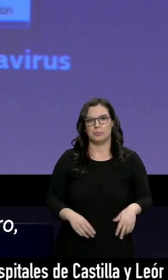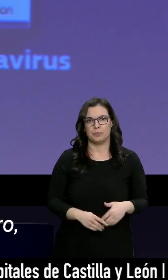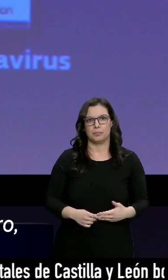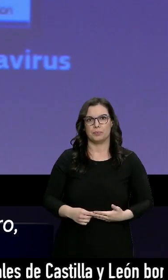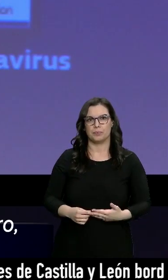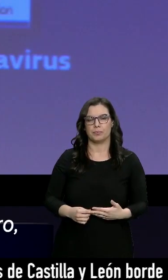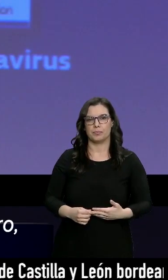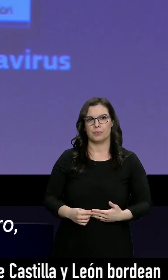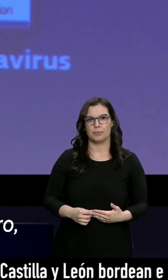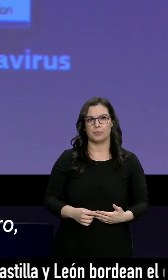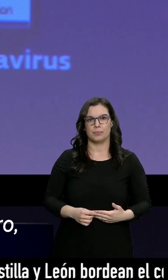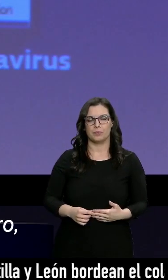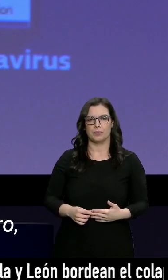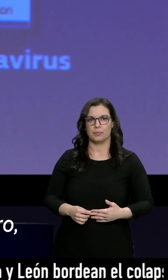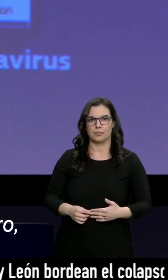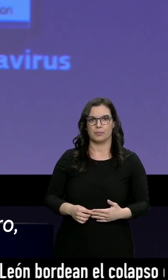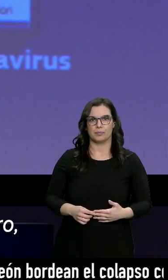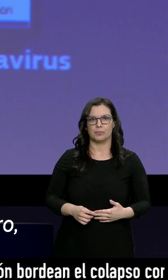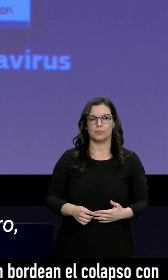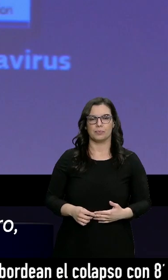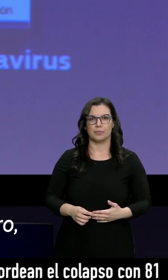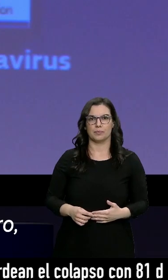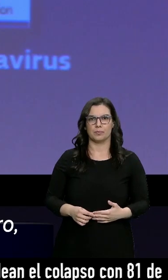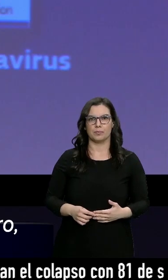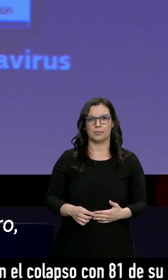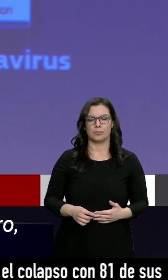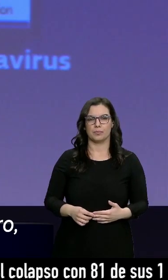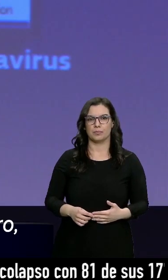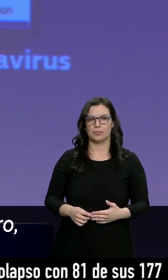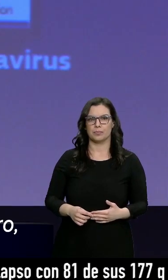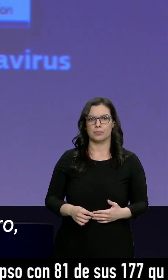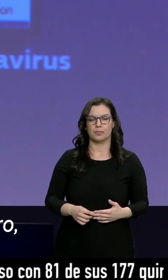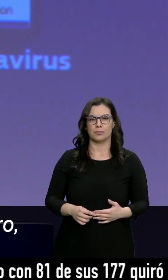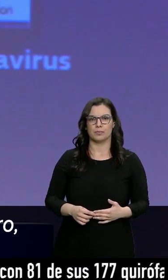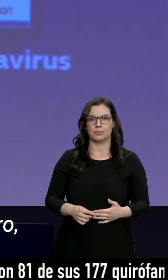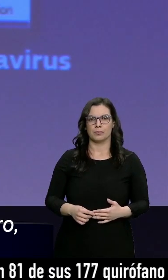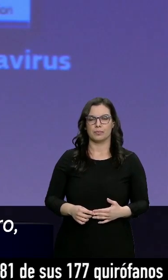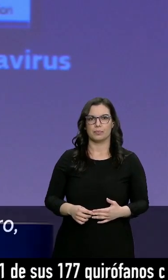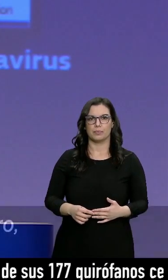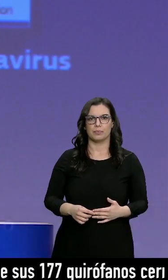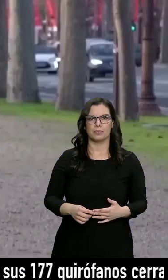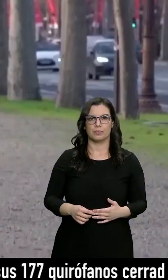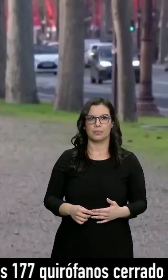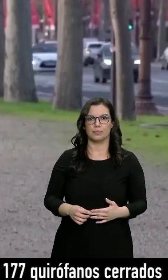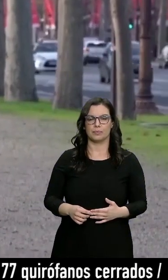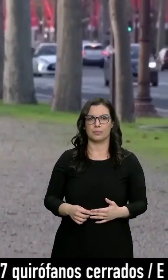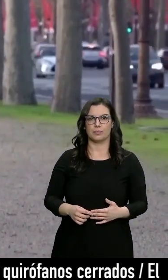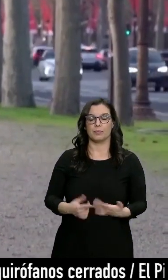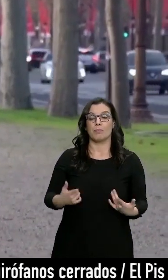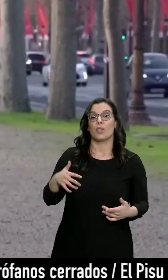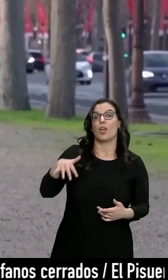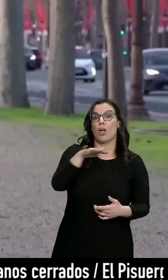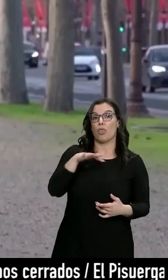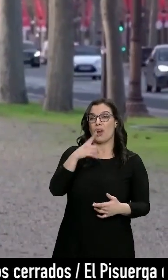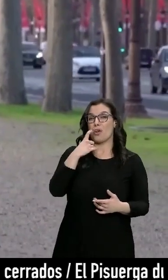addition of a new color, dark red, to the color code map published weekly. Esas zonas